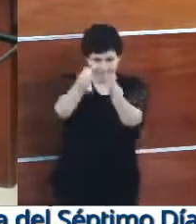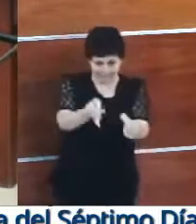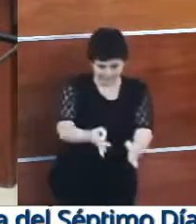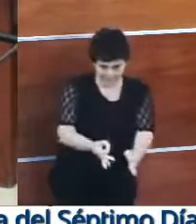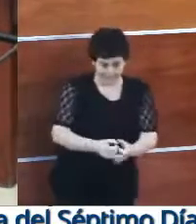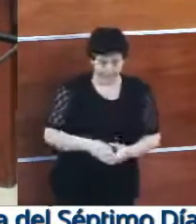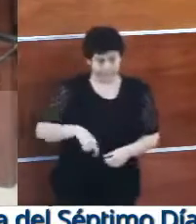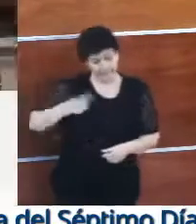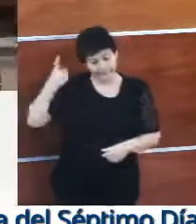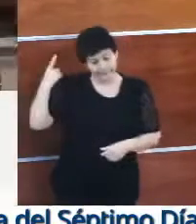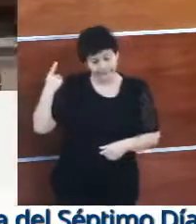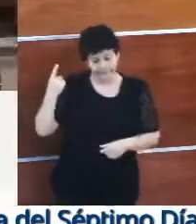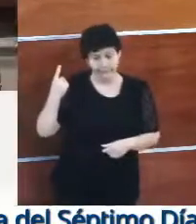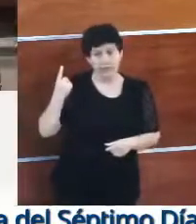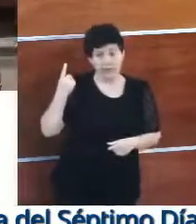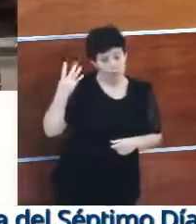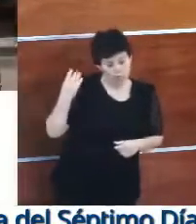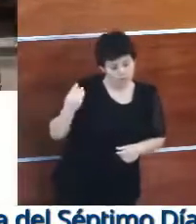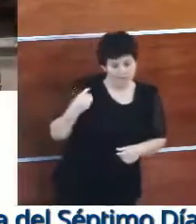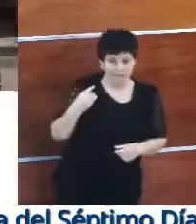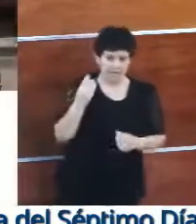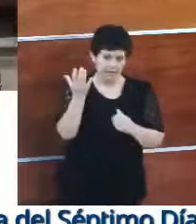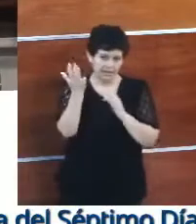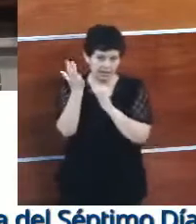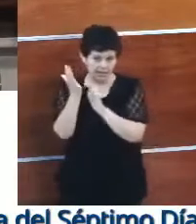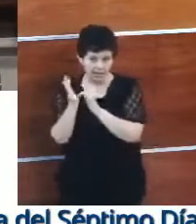Una vez que Jesús culmina